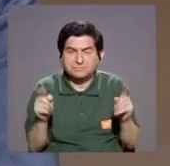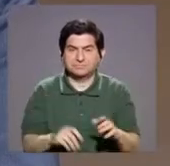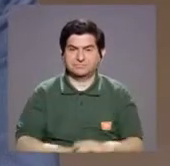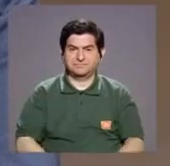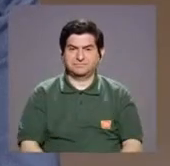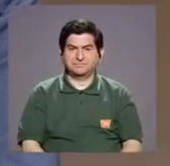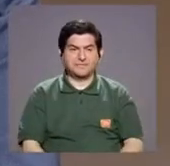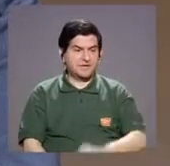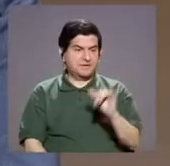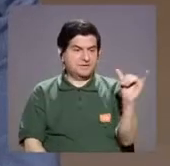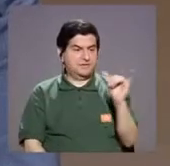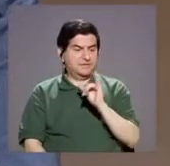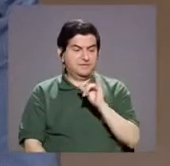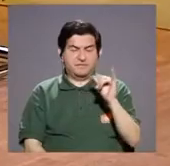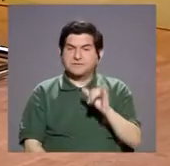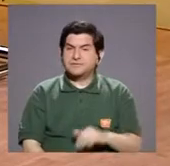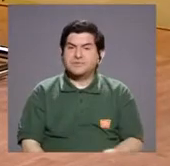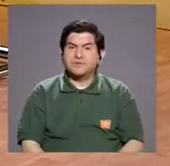también